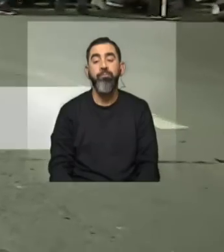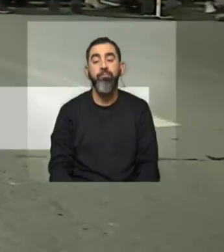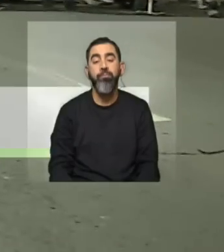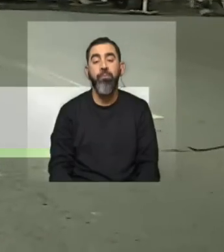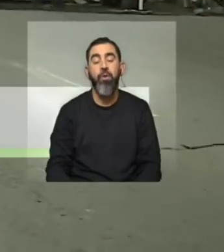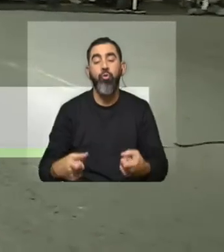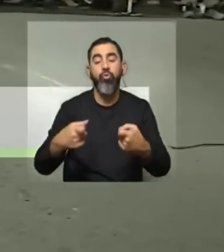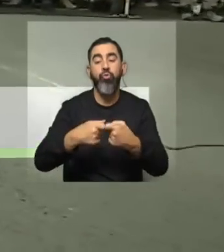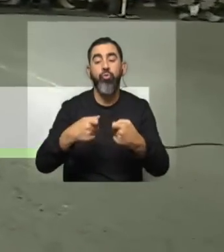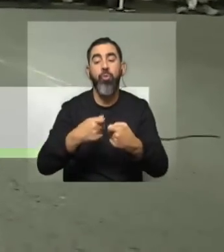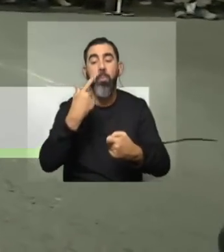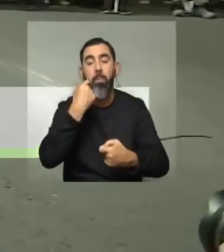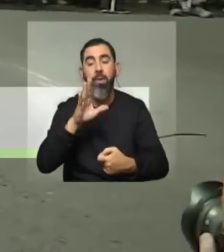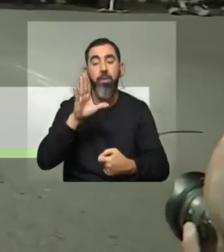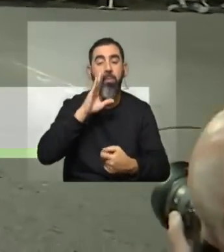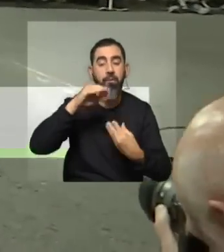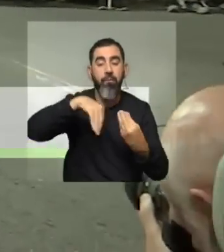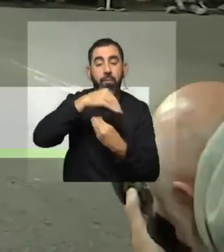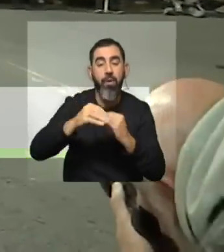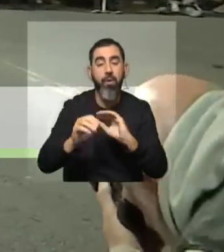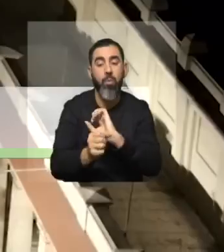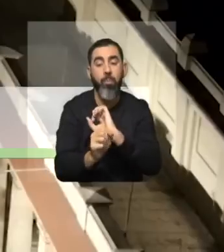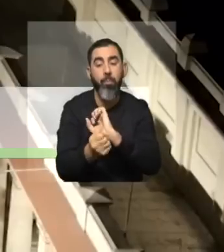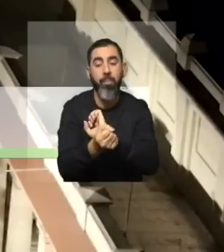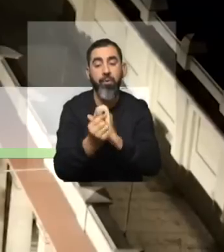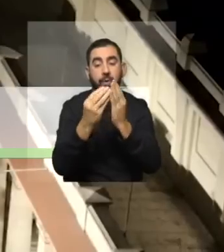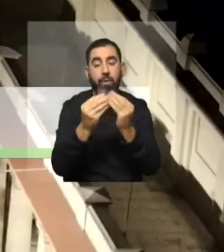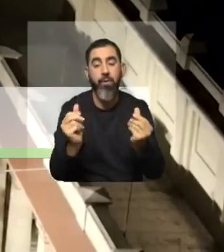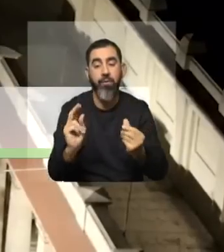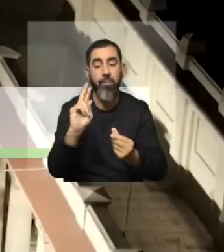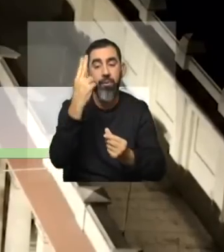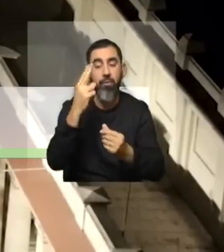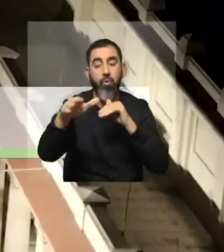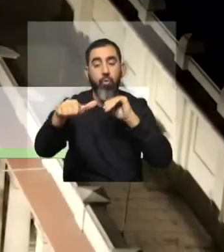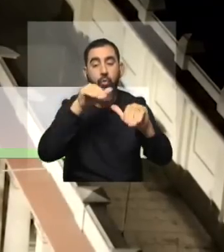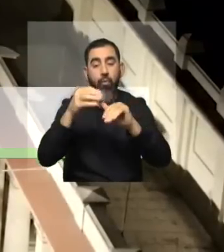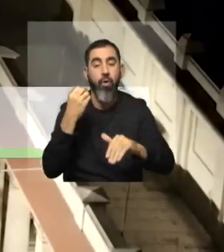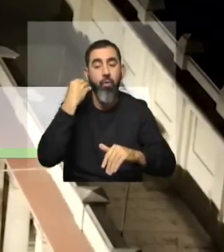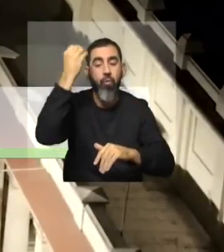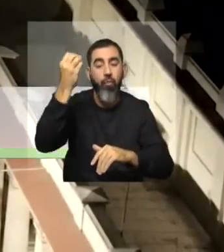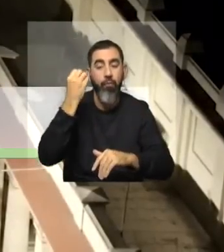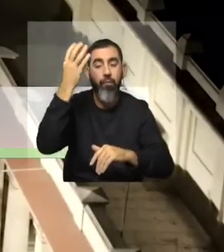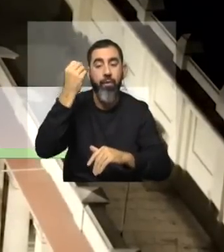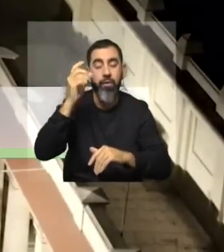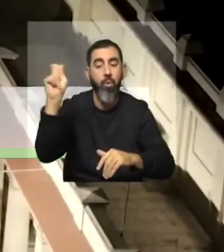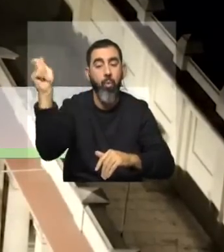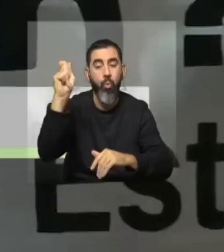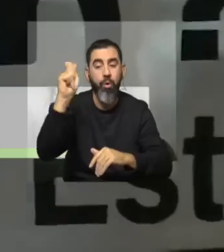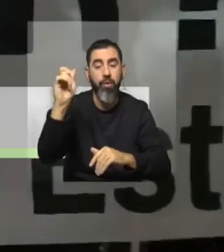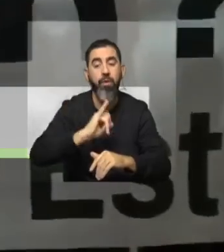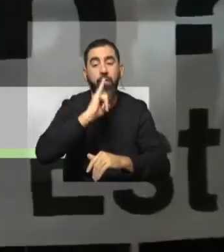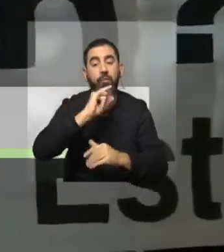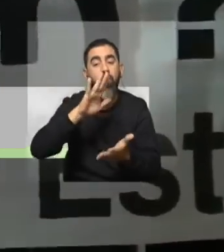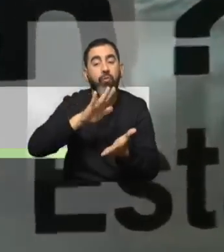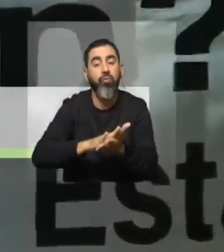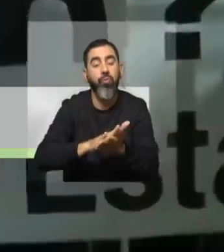La Asociación de Madres y Familiares de Uruguayos Detenidos Desaparecidos convoca una conferencia de prensa urgente para informar